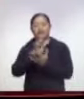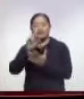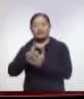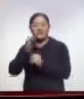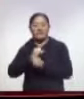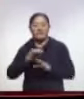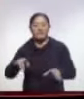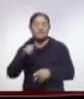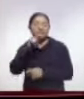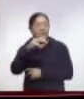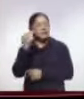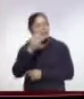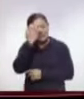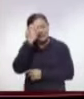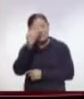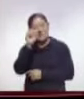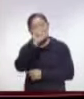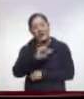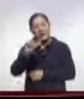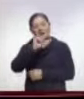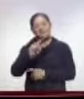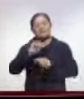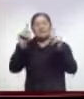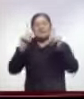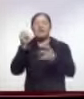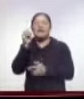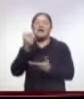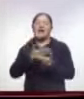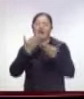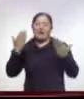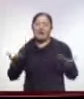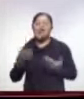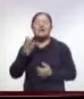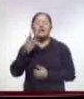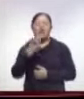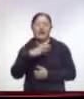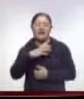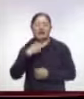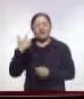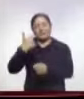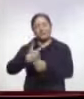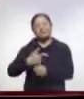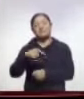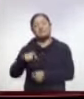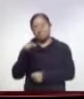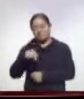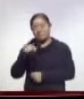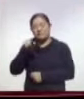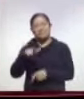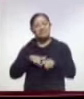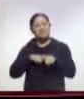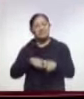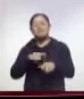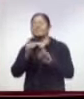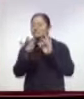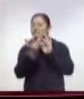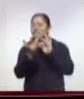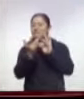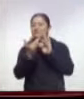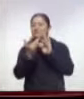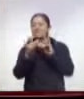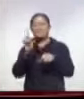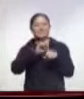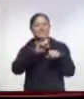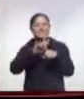usted necesita saber, arroba Tlaxcala ahora. Ahí nos puede encontrar, le da clic en seguir y estaremos en contacto